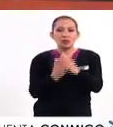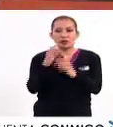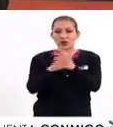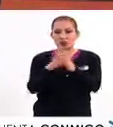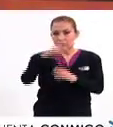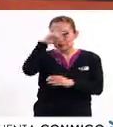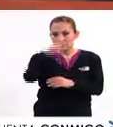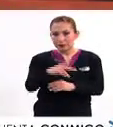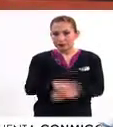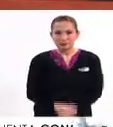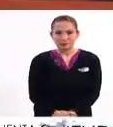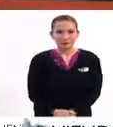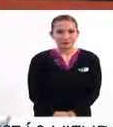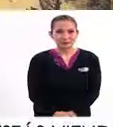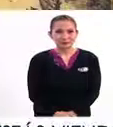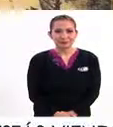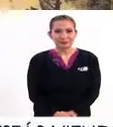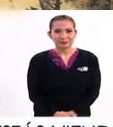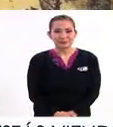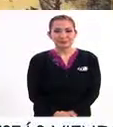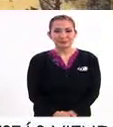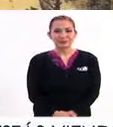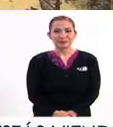en Novedad de la Patria.